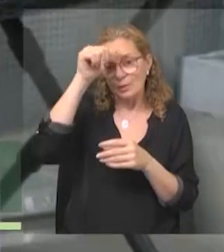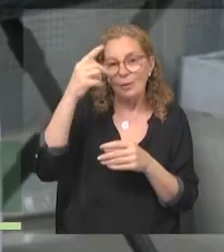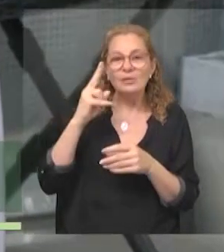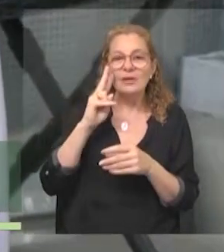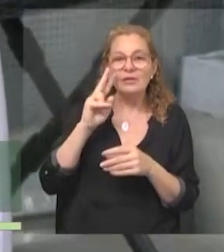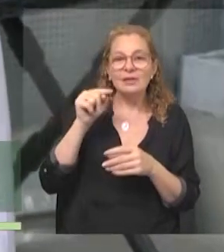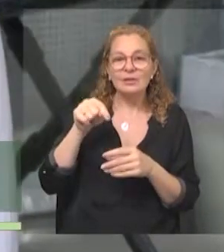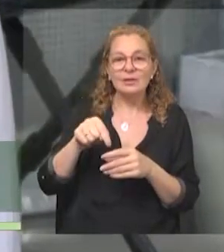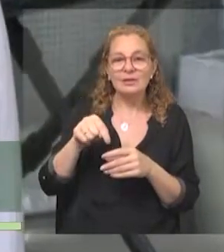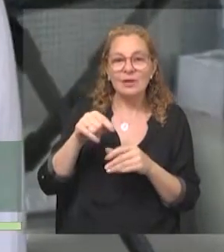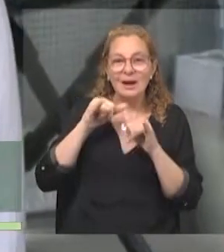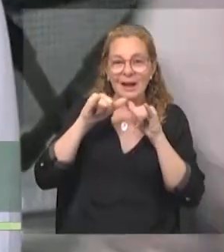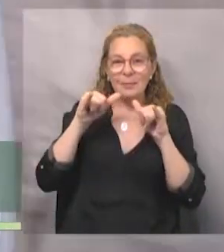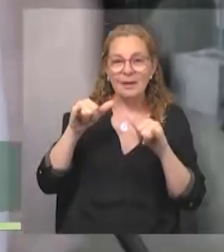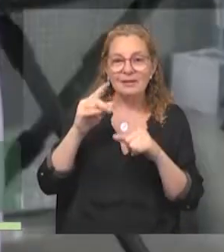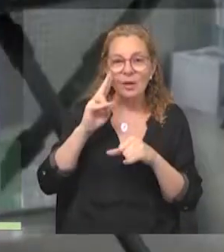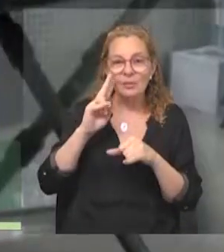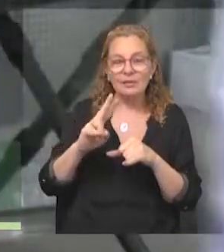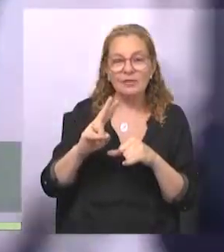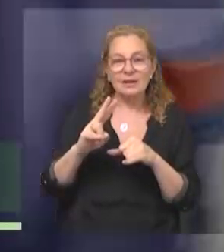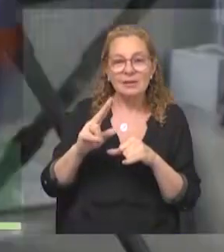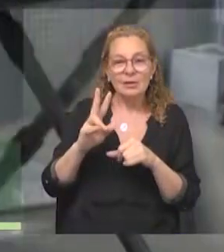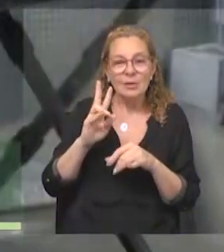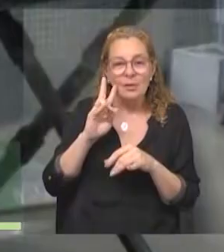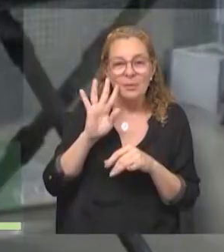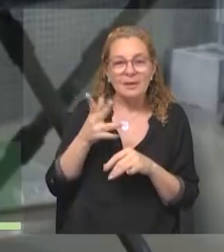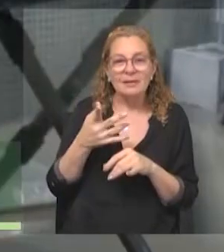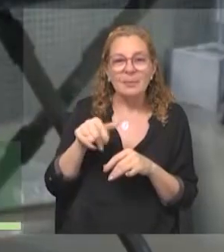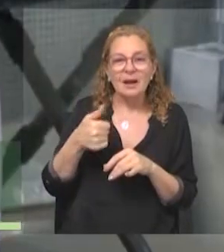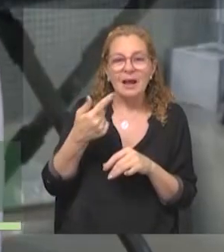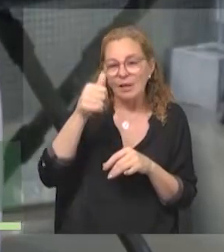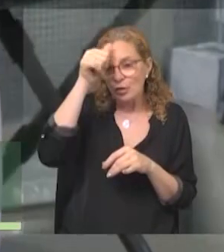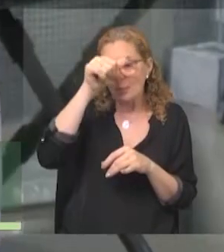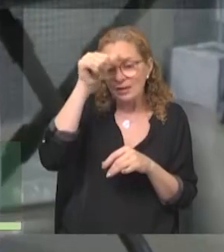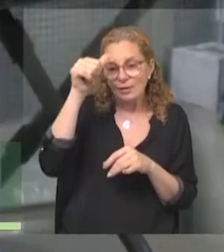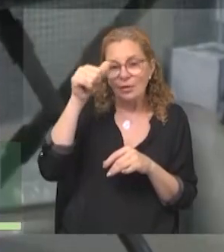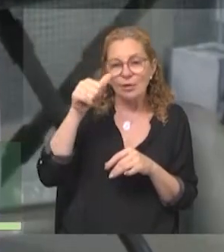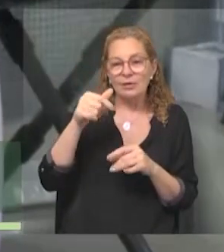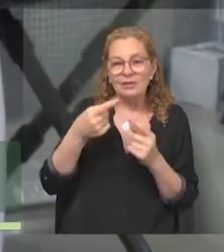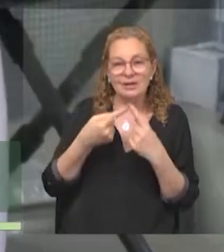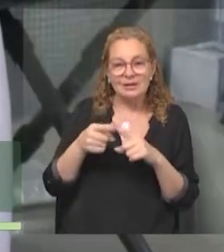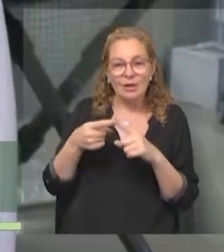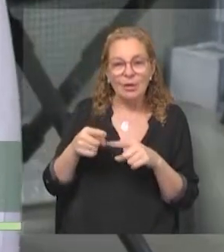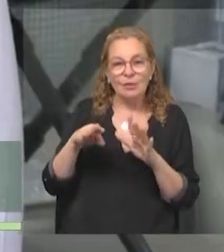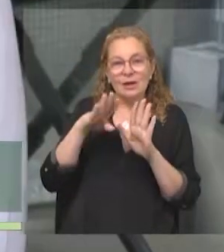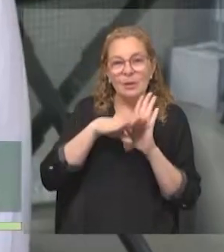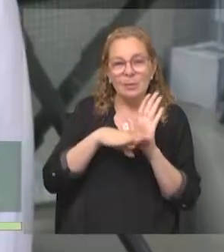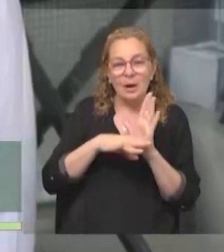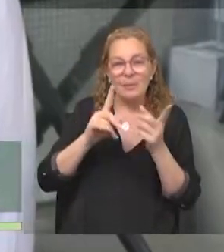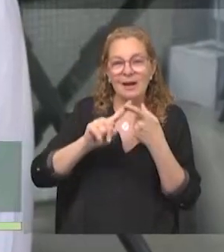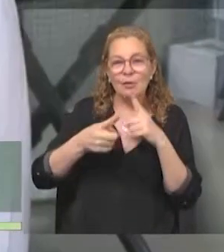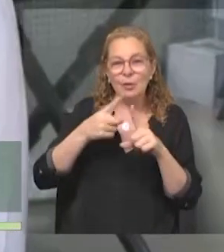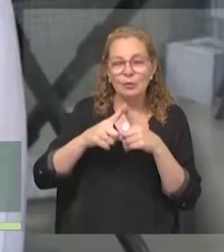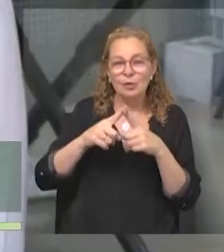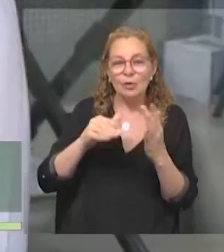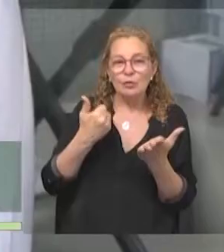viendo la campaña Cómo estás viendo las perspectivas para el domingo en cuanto a los contenidos a los programas a la discusión